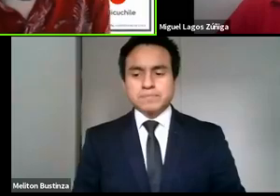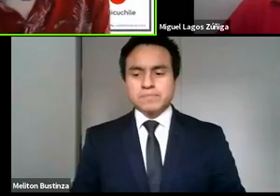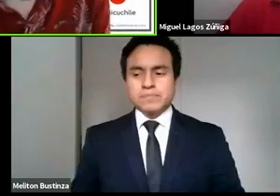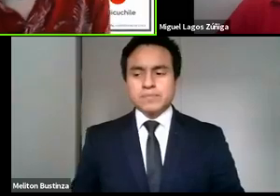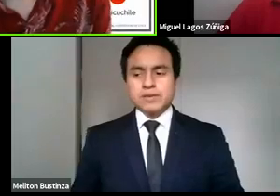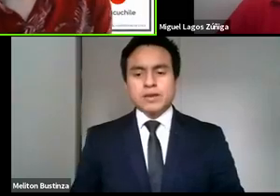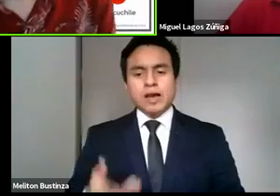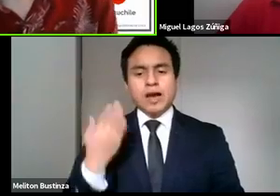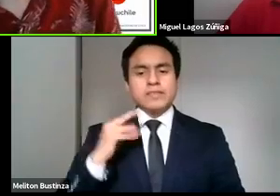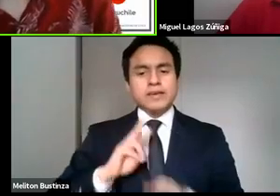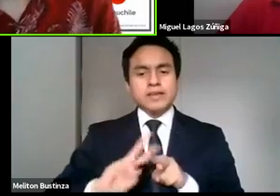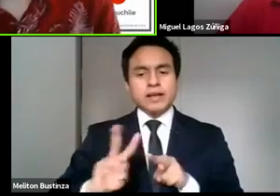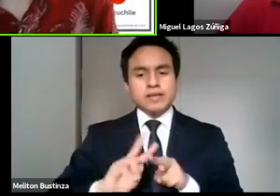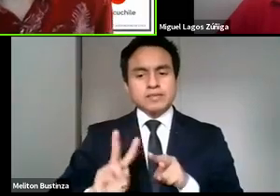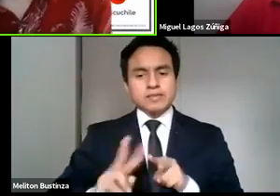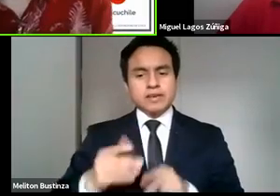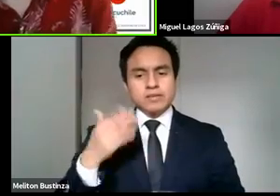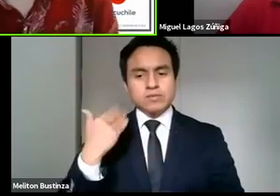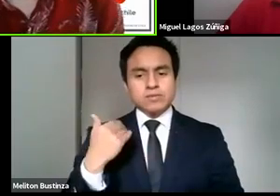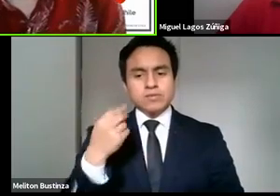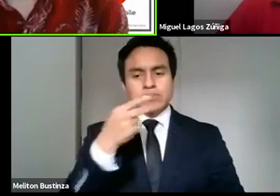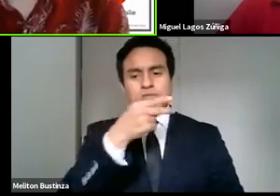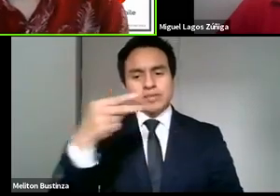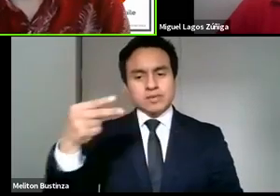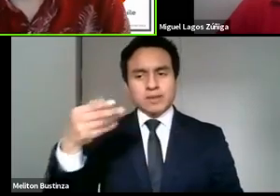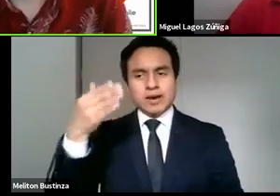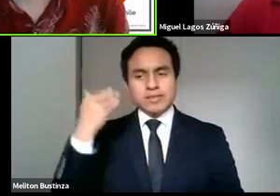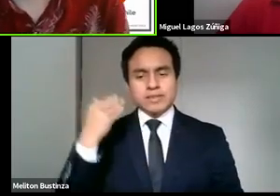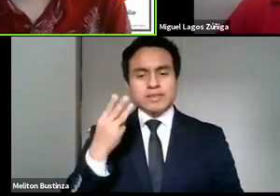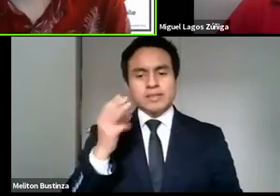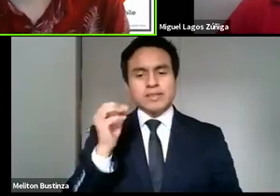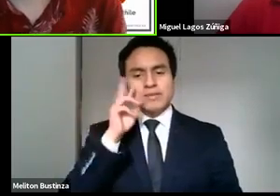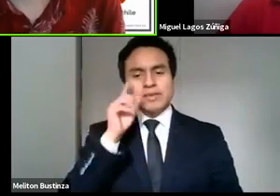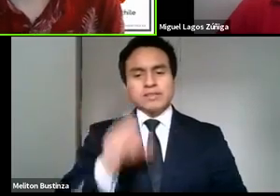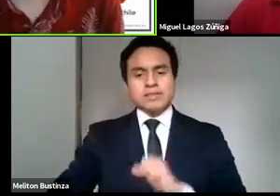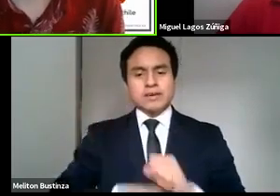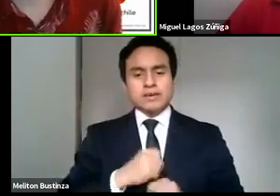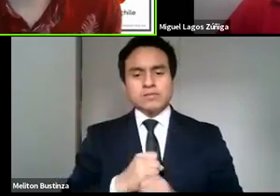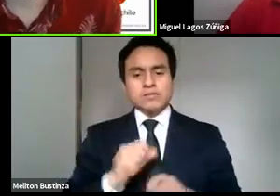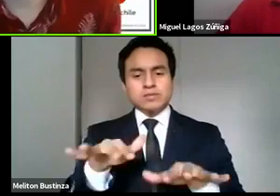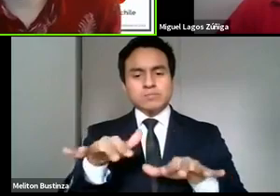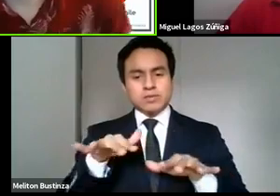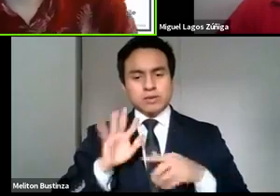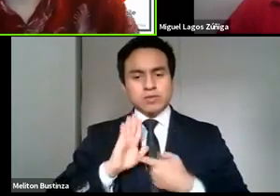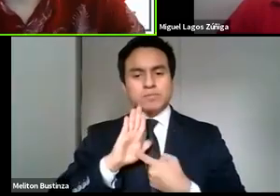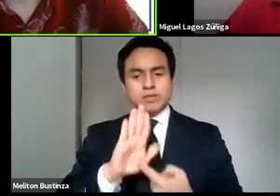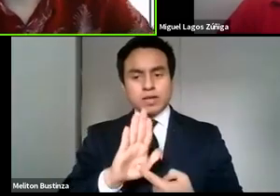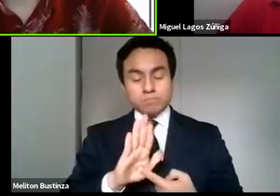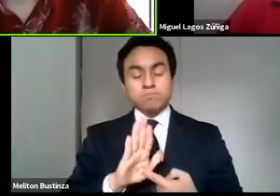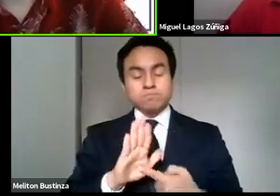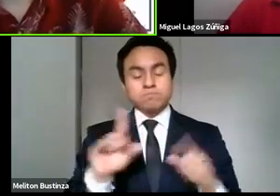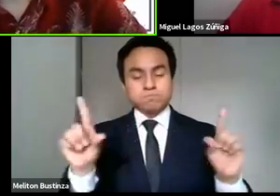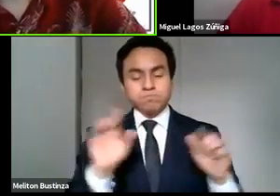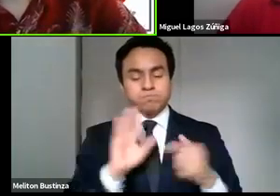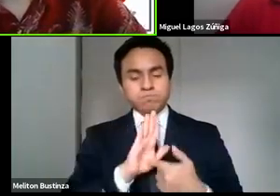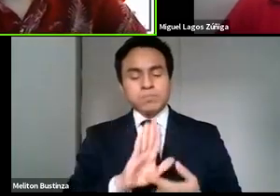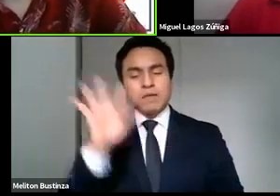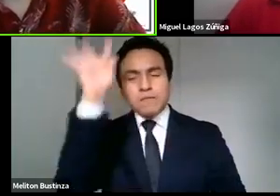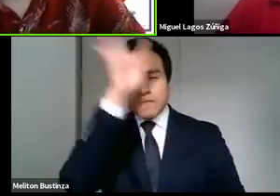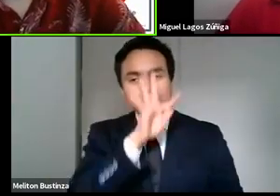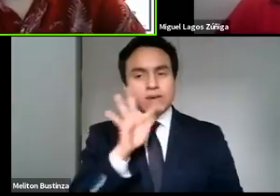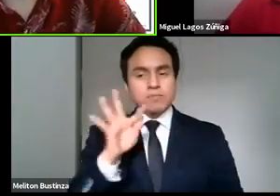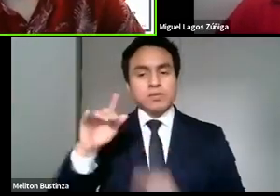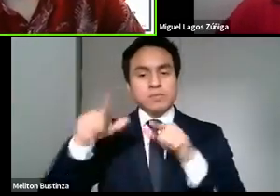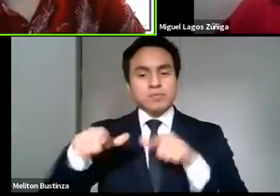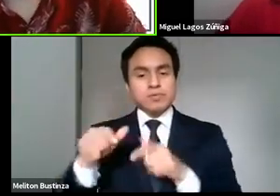Estuvieron realizando cada 2 semanas desde el 30 de abril de este año. Estos seminarios fueron transmitidos en conjunto a través de los Facebook del Departamento